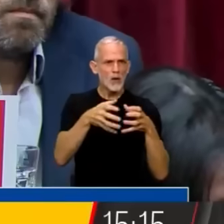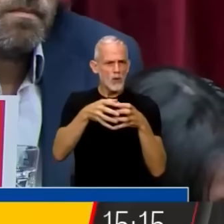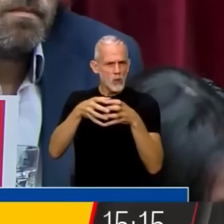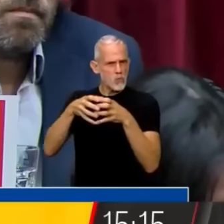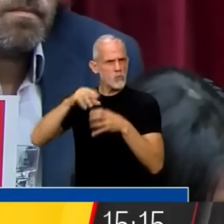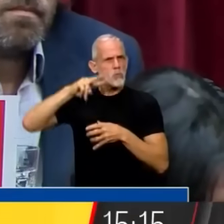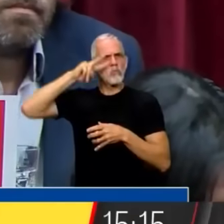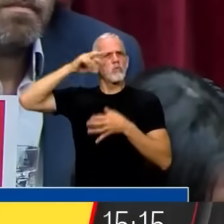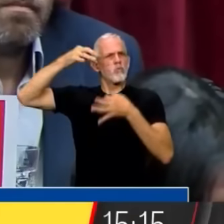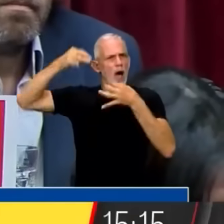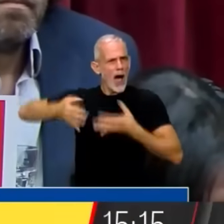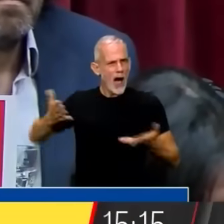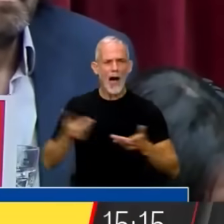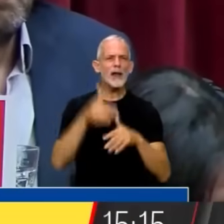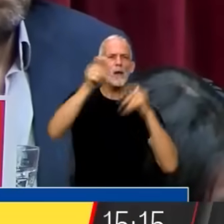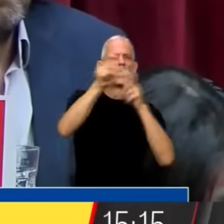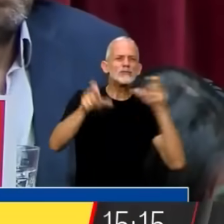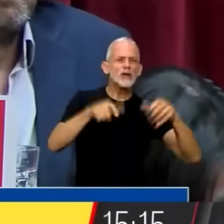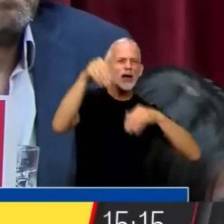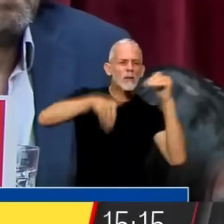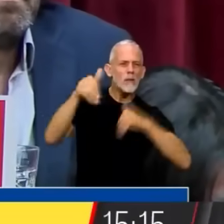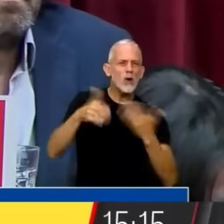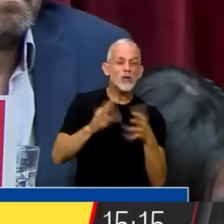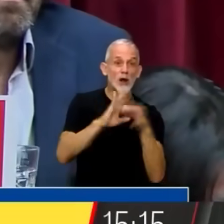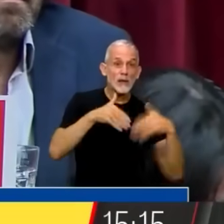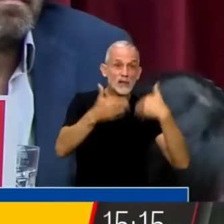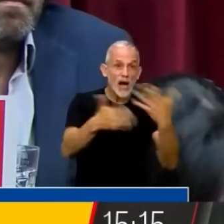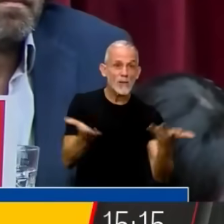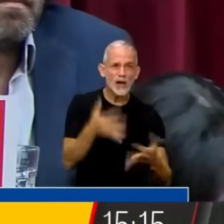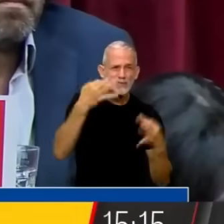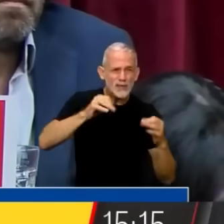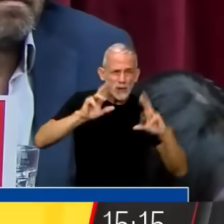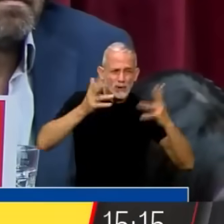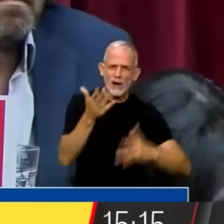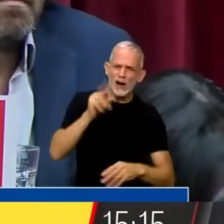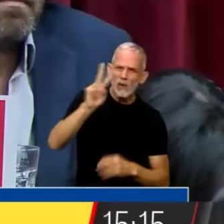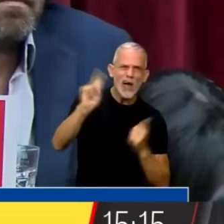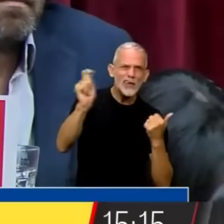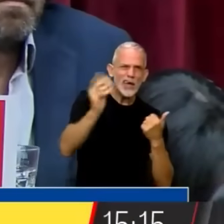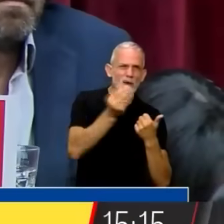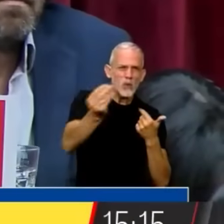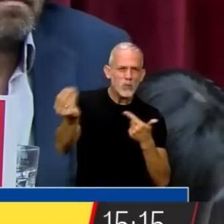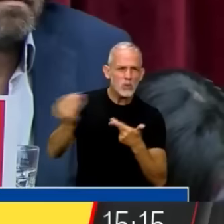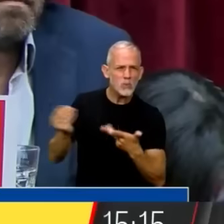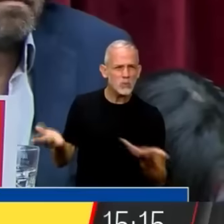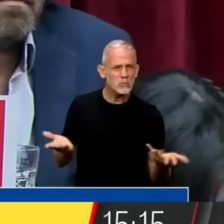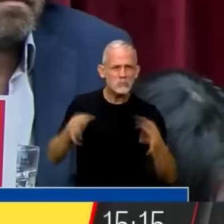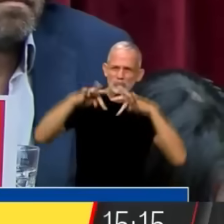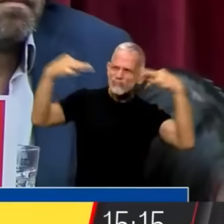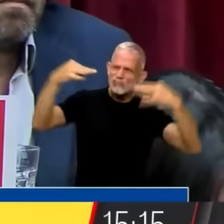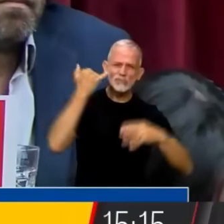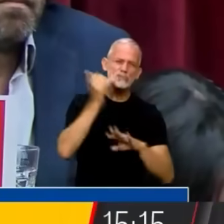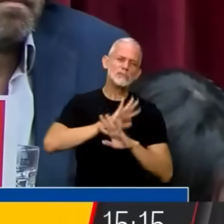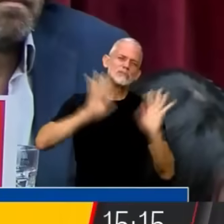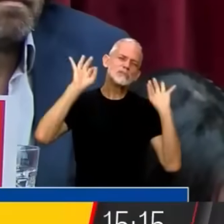se consigue. Los votantes de La Libertad Avanza deberían ver simplemente quiénes están sentados en las bandejas y ya